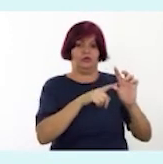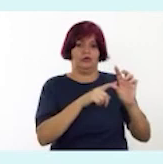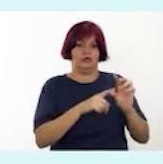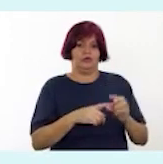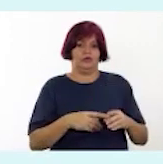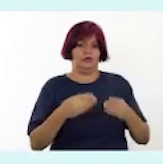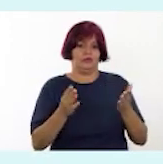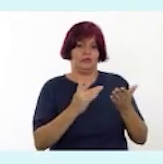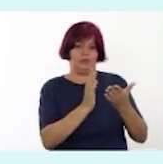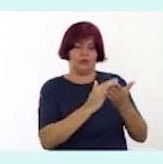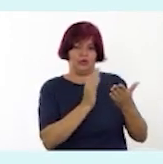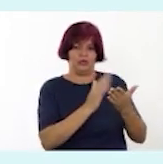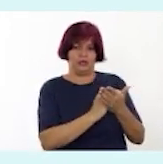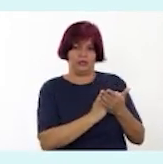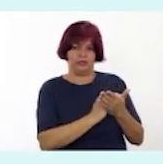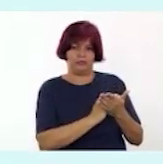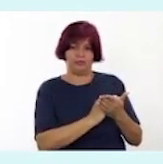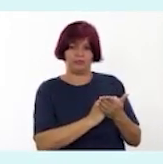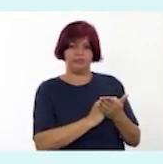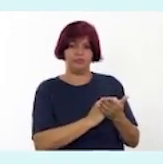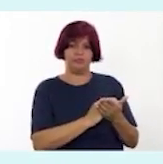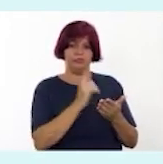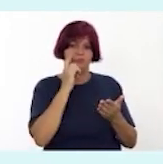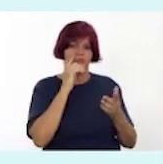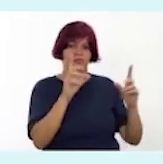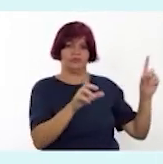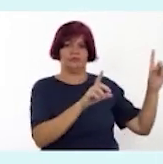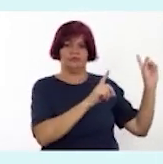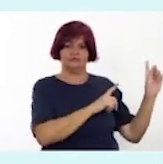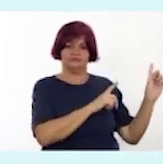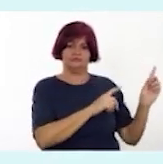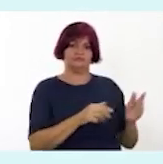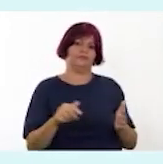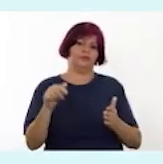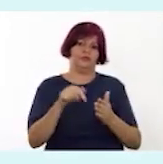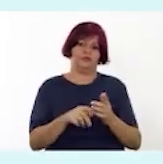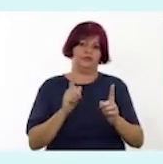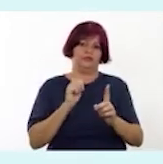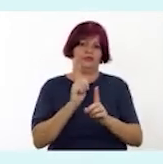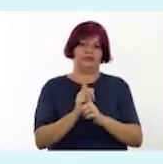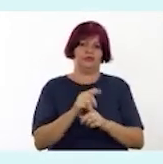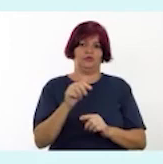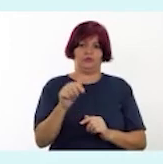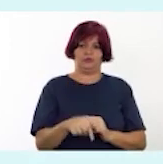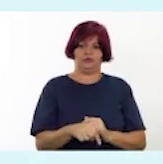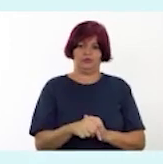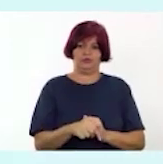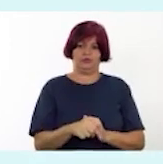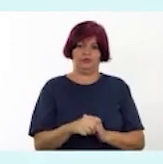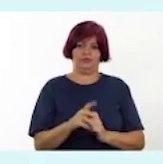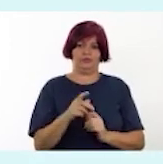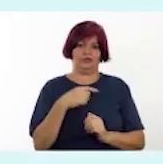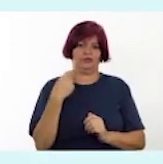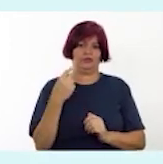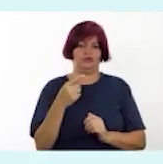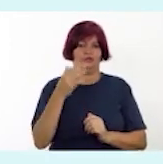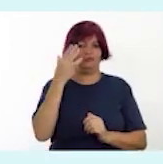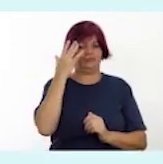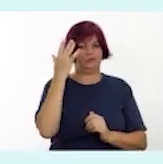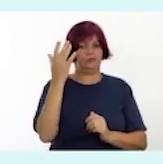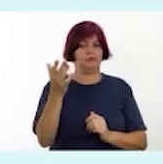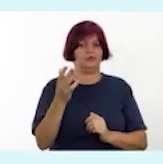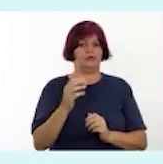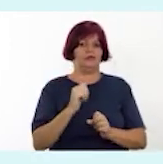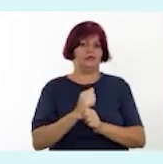contenidos, les damos la bibliografía que tienen en pantalla. Hasta aquí el encuentro de hoy. Para nosotros ha